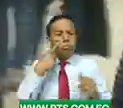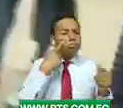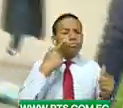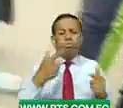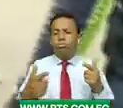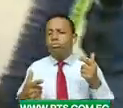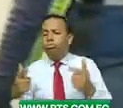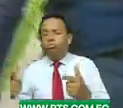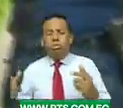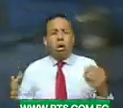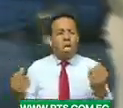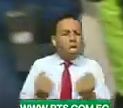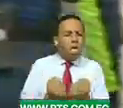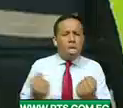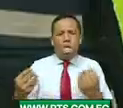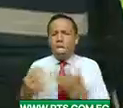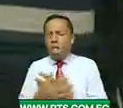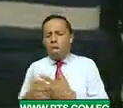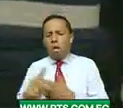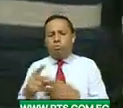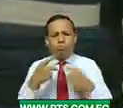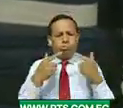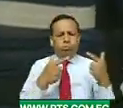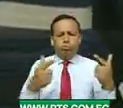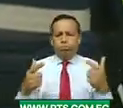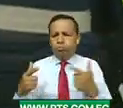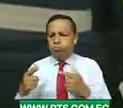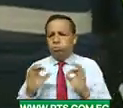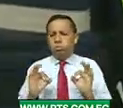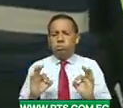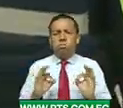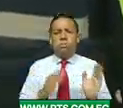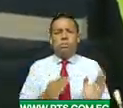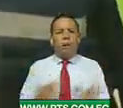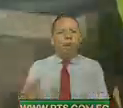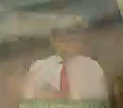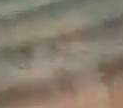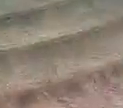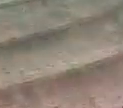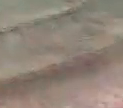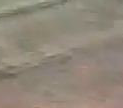evitar embotellamientos. Informó Roselena Vascones.